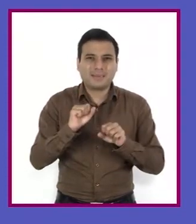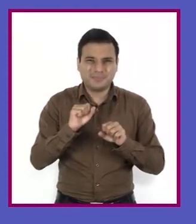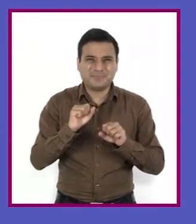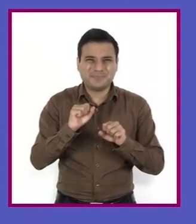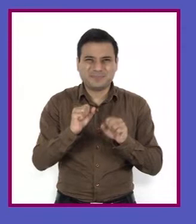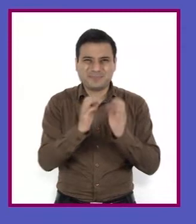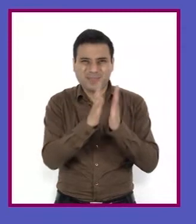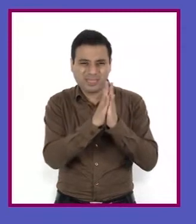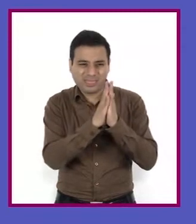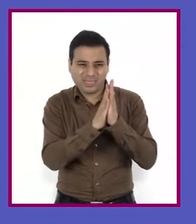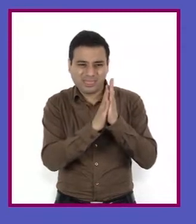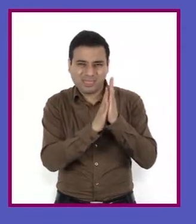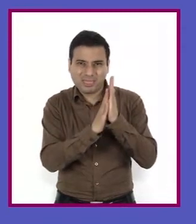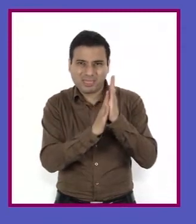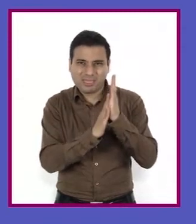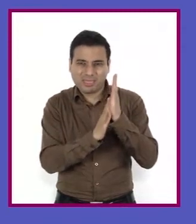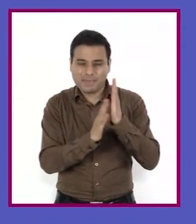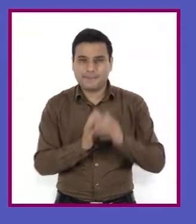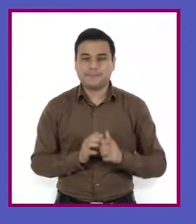sustancia pegajosa.